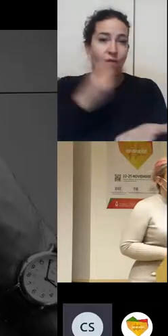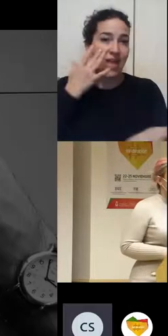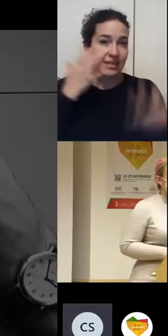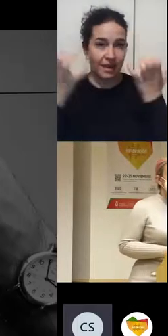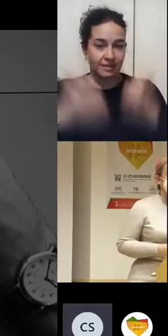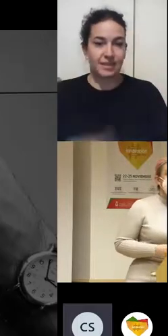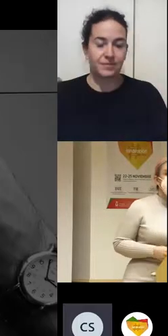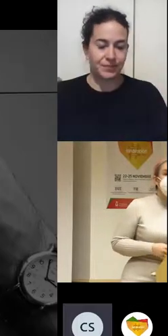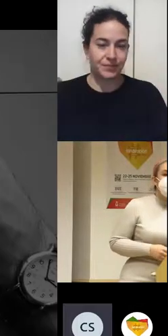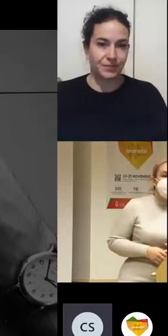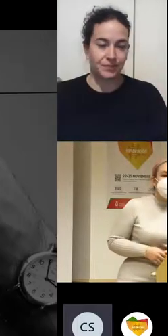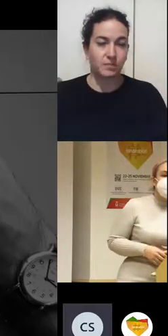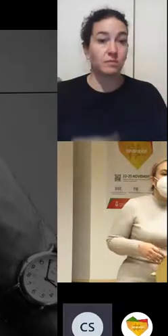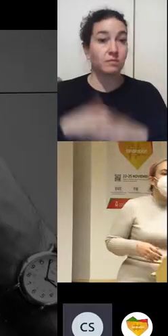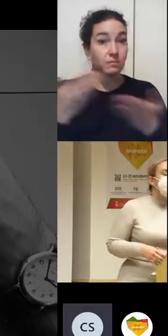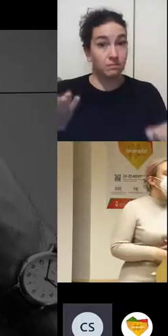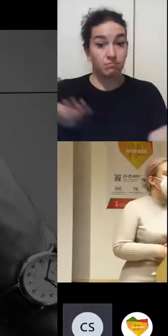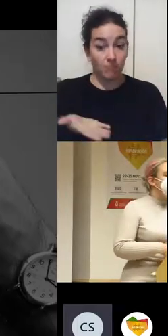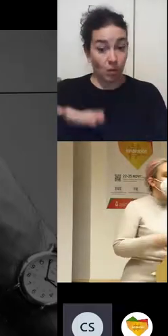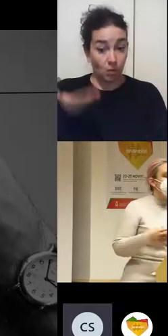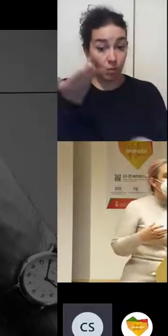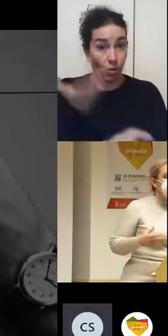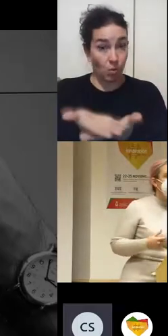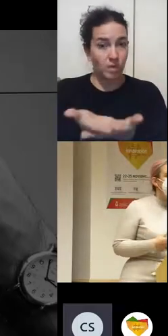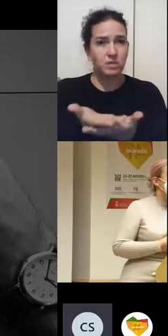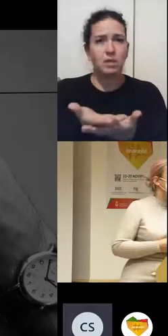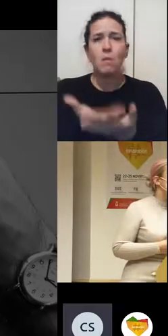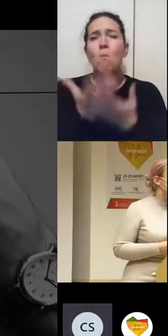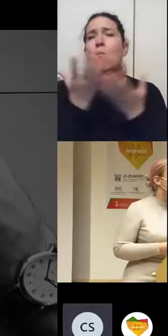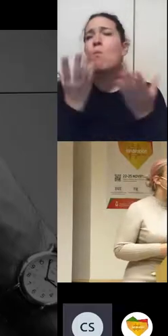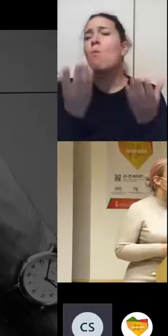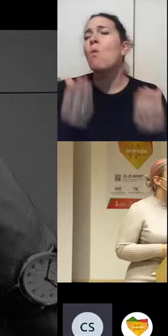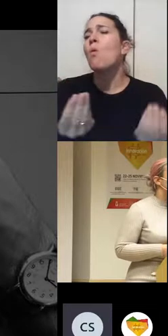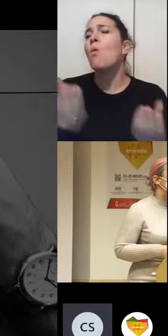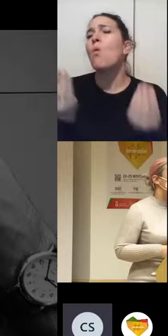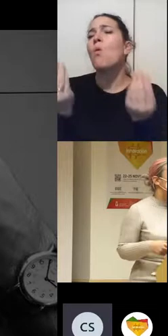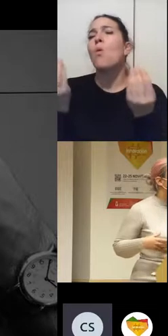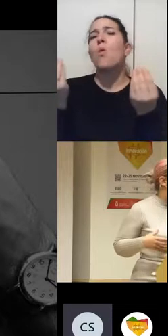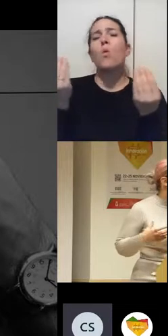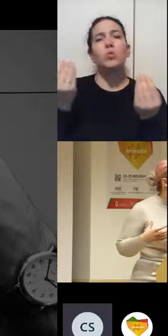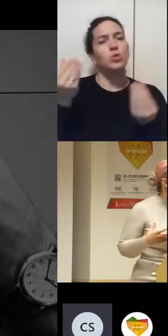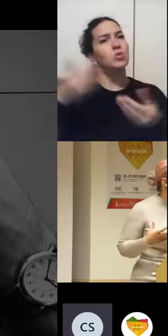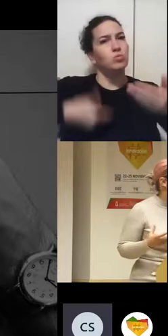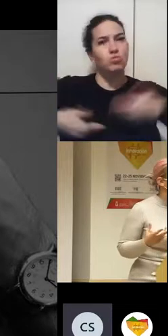A partir de esta propuesta hubo muchísimas,